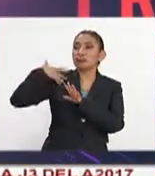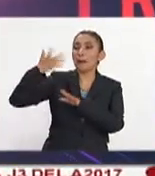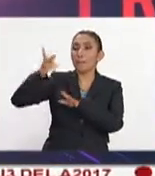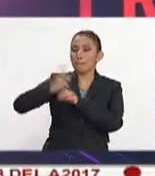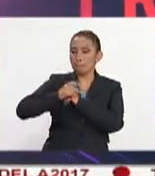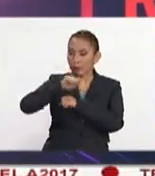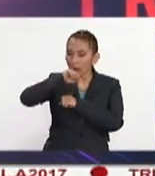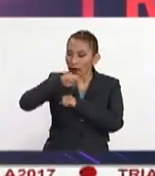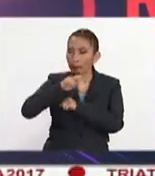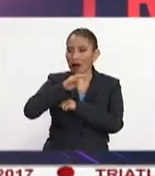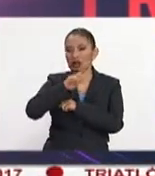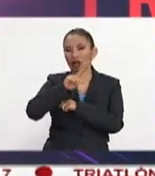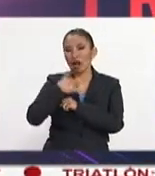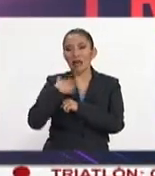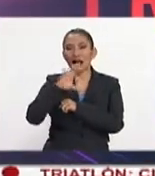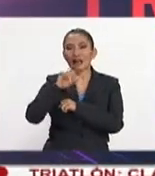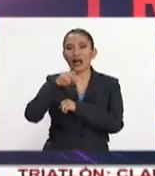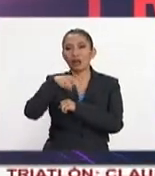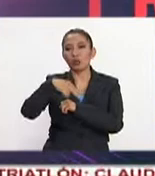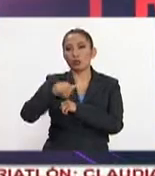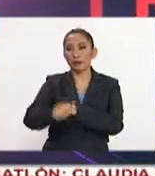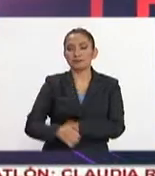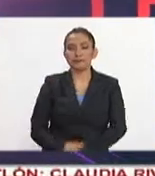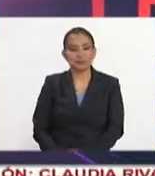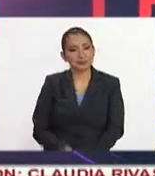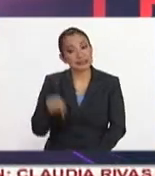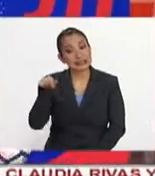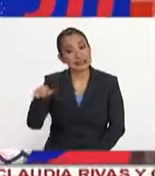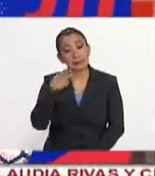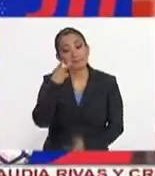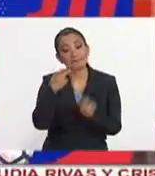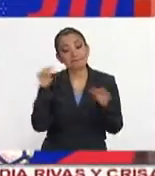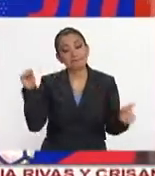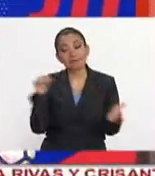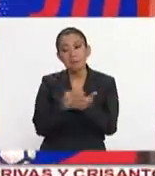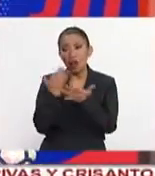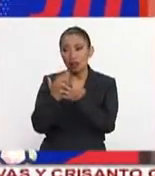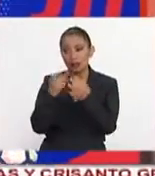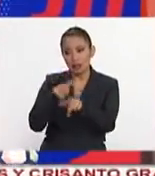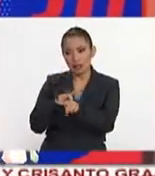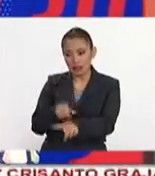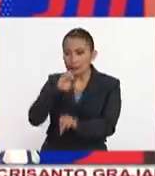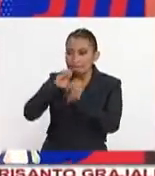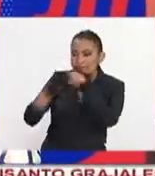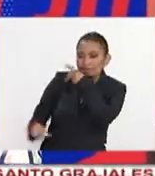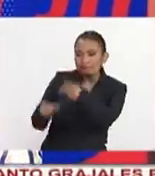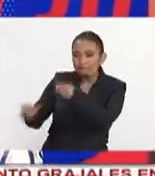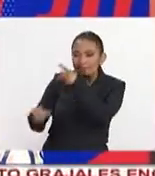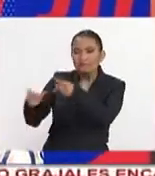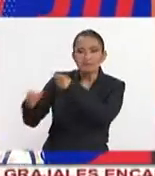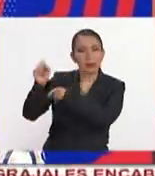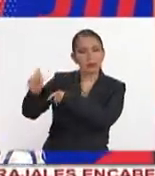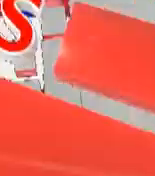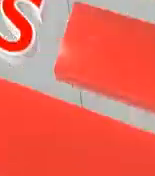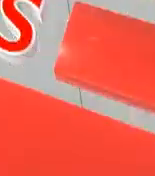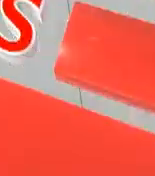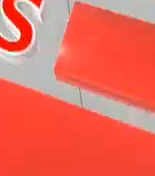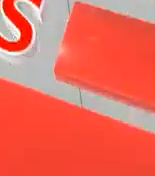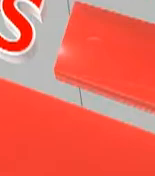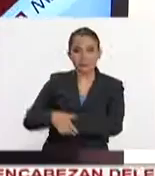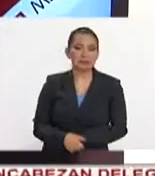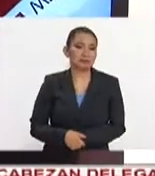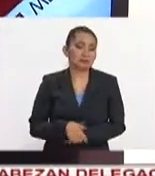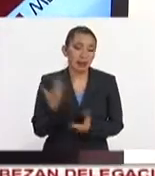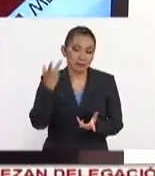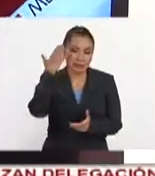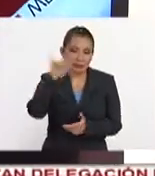patria. Amo Barcelona y Cataluña. Así que ahí está. Y en estos momentos continúa la conferencia de prensa de Neymar, así que